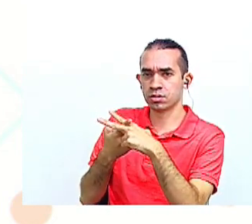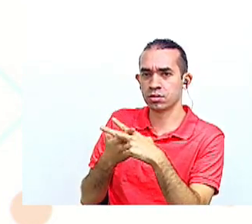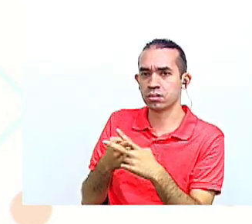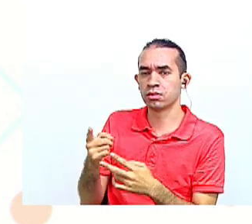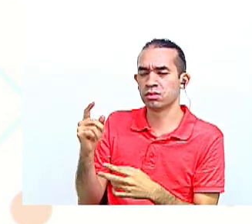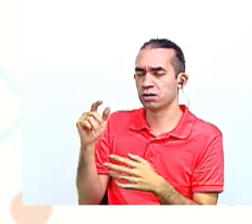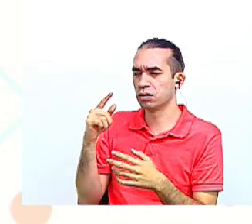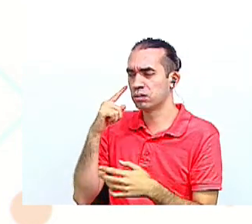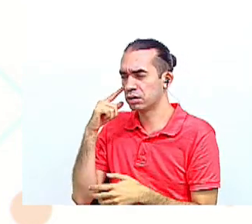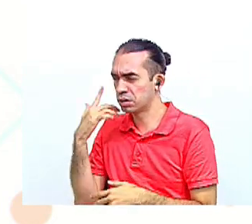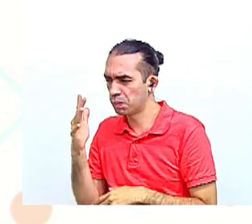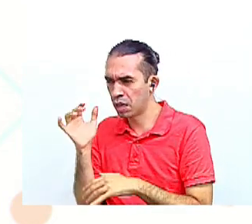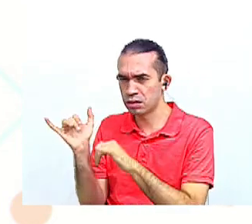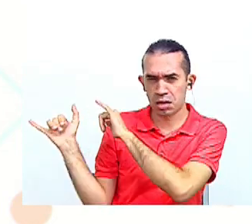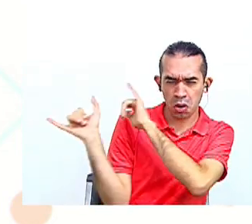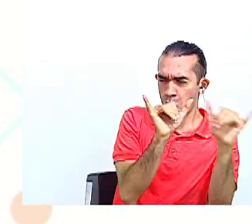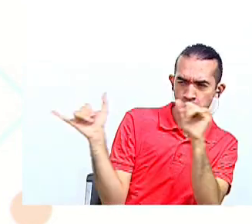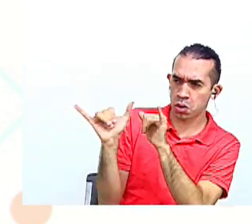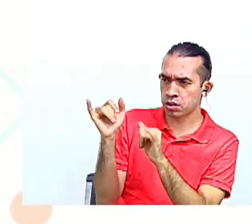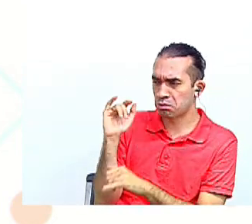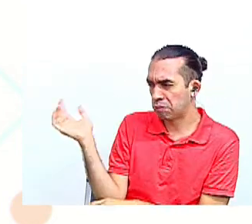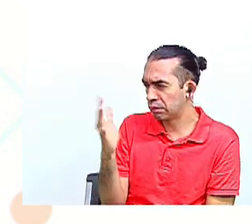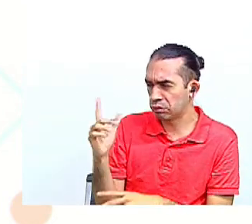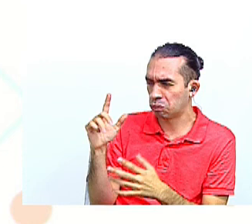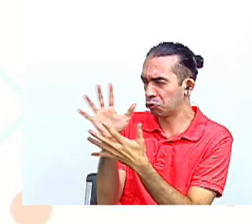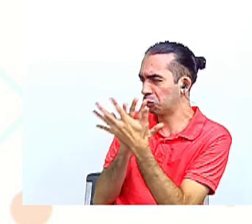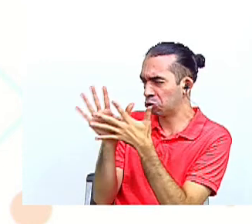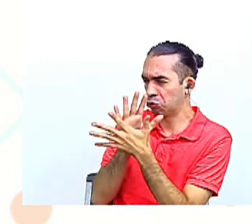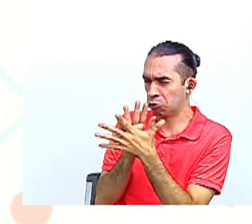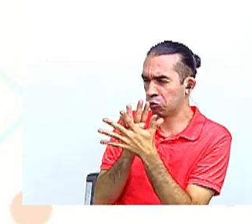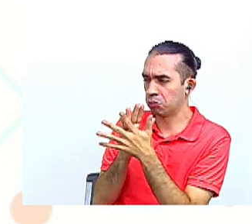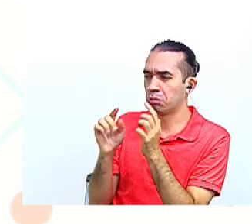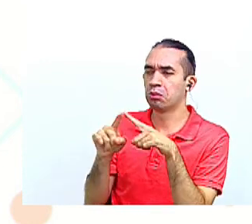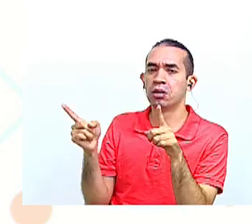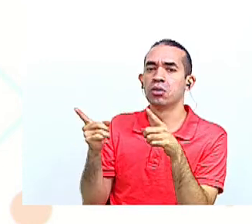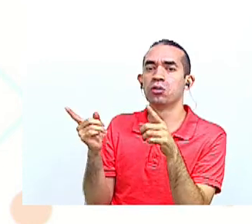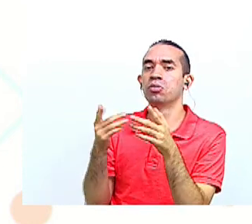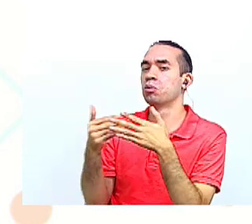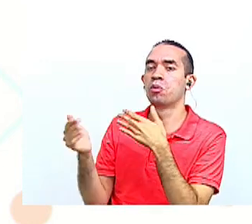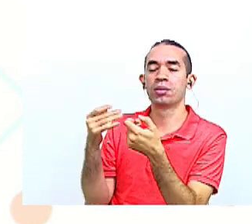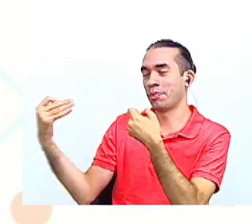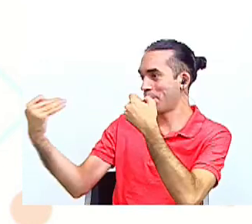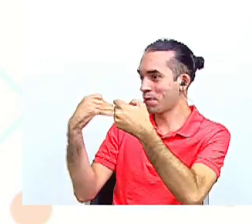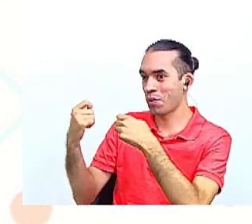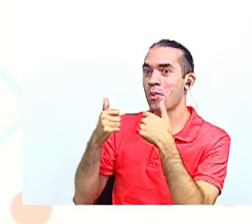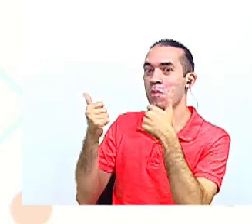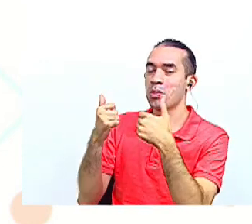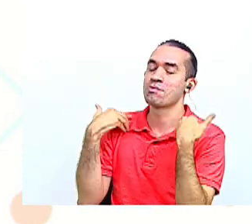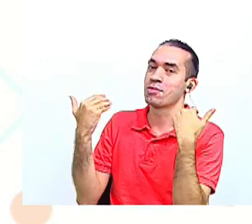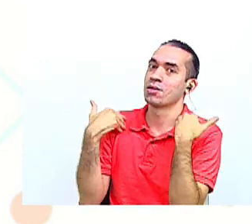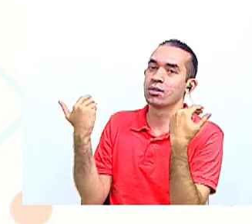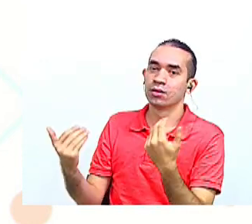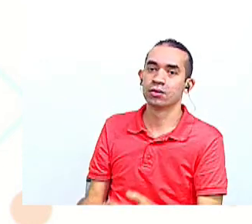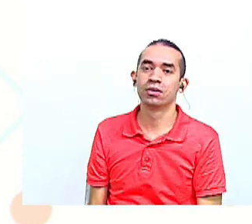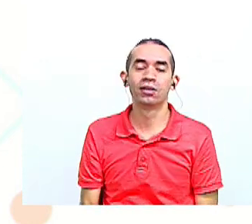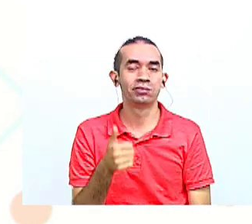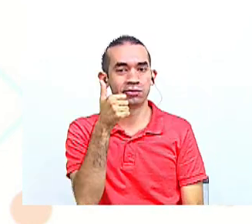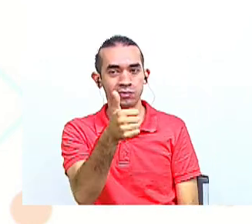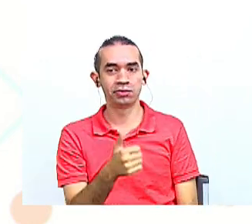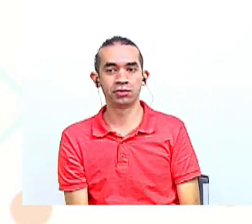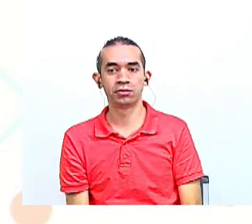semejanza y congruencia y ver algo parecido se me enredó, pero por dicha usted lo explicó muy bien. Ah, qué bueno.